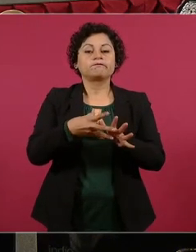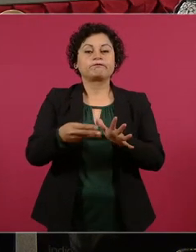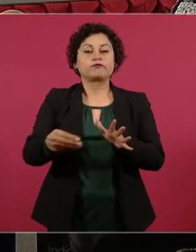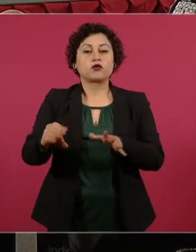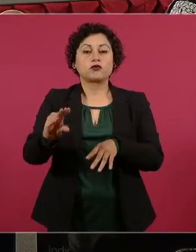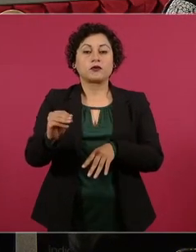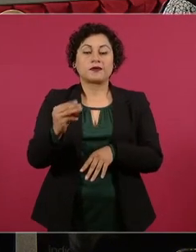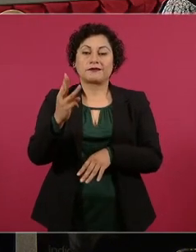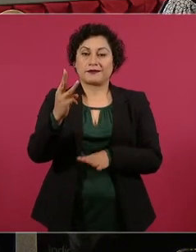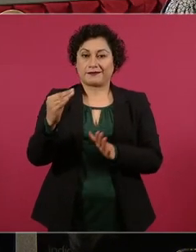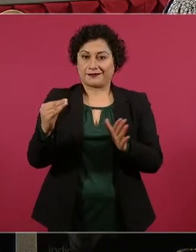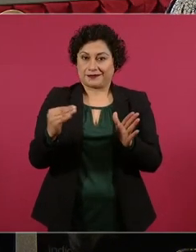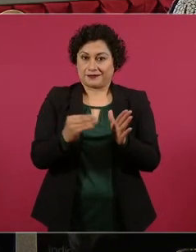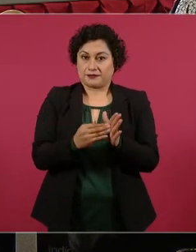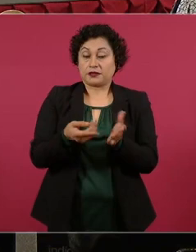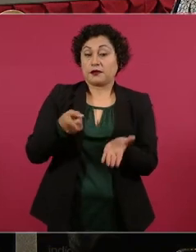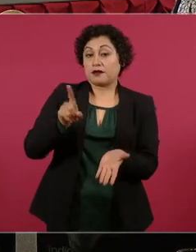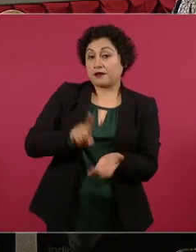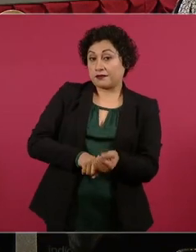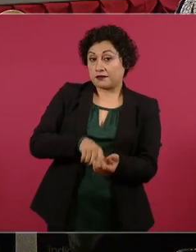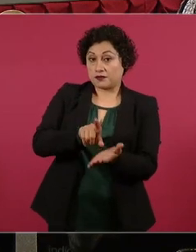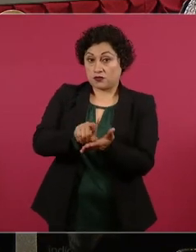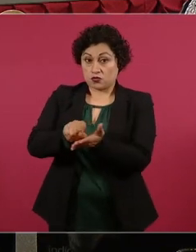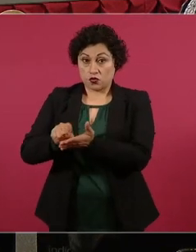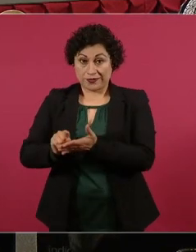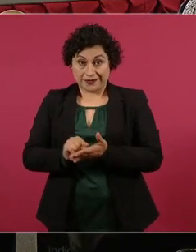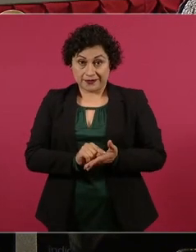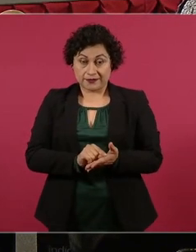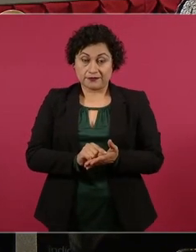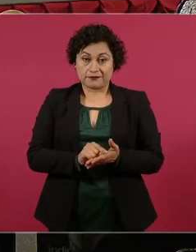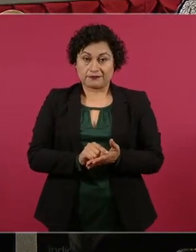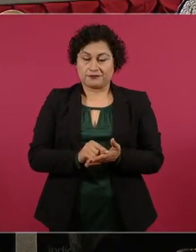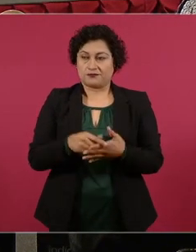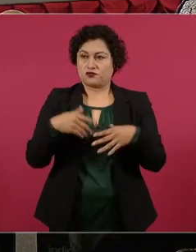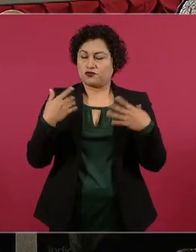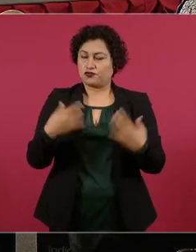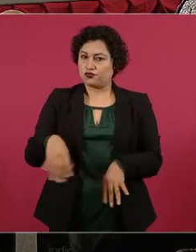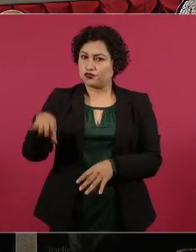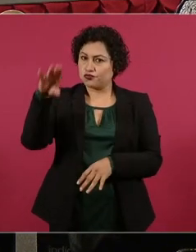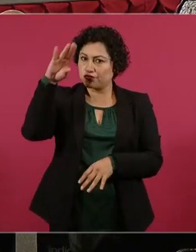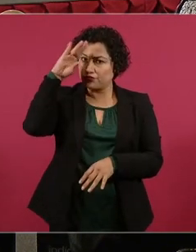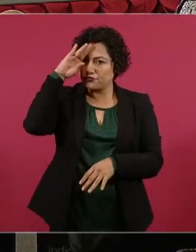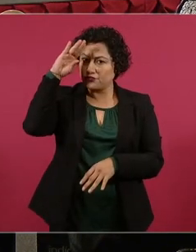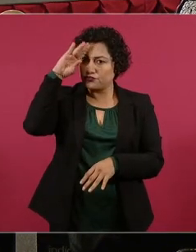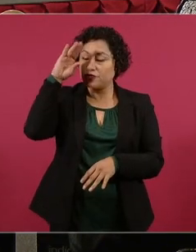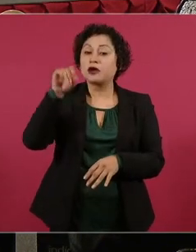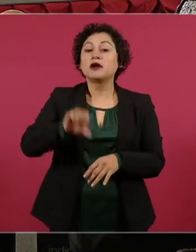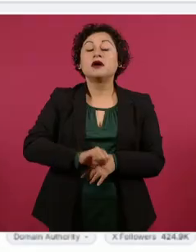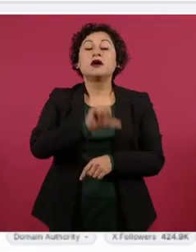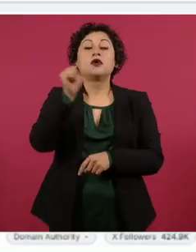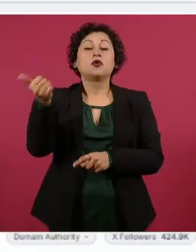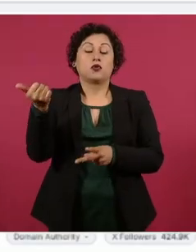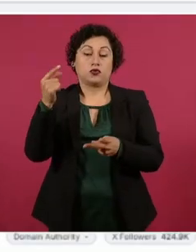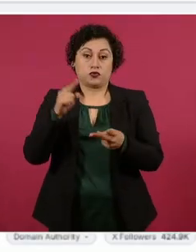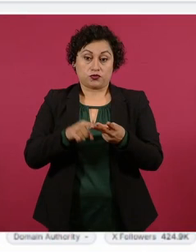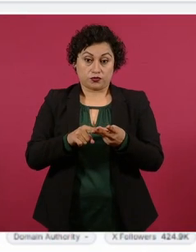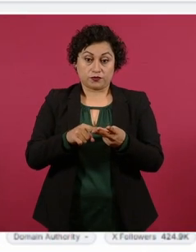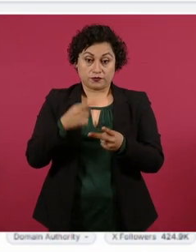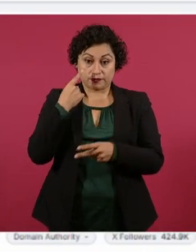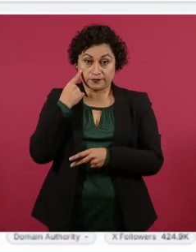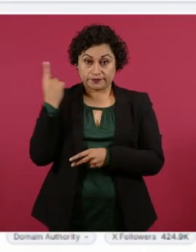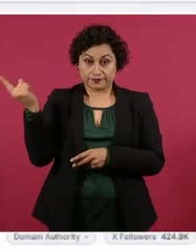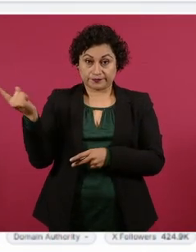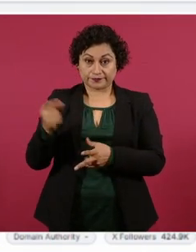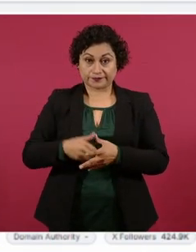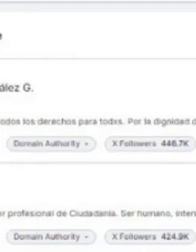veces en Twitter. Es que esto es algo nunca visto. Y el de Anabel Hernández de la Deutsche Welle se